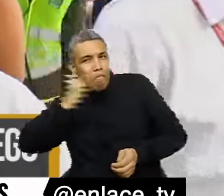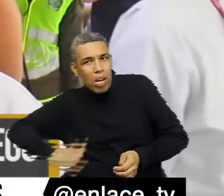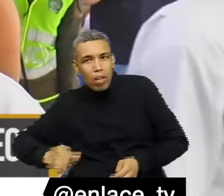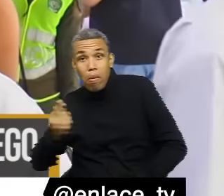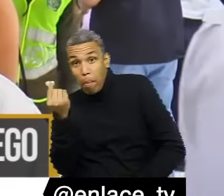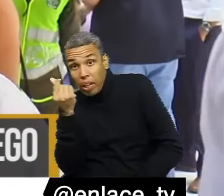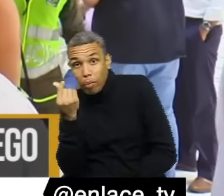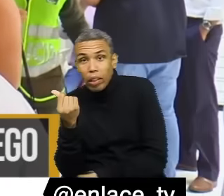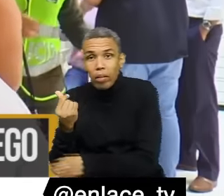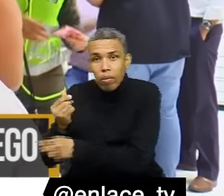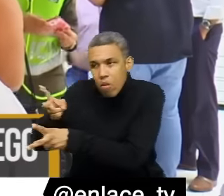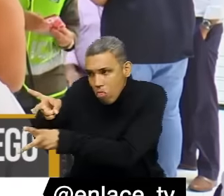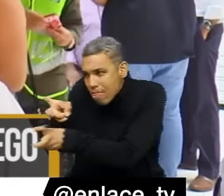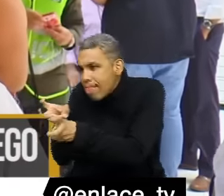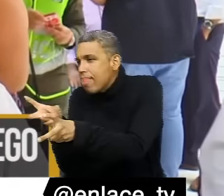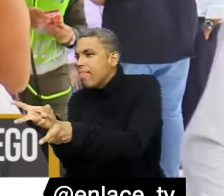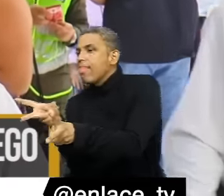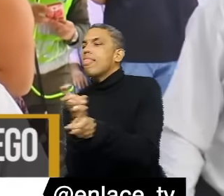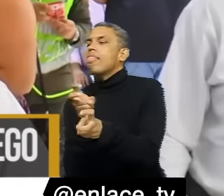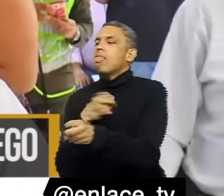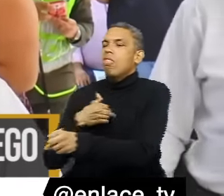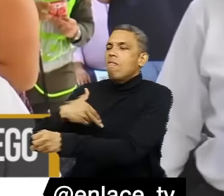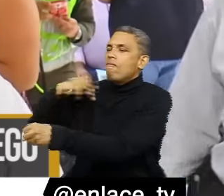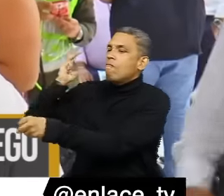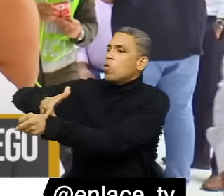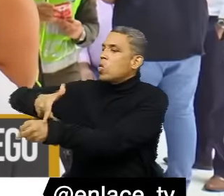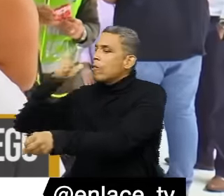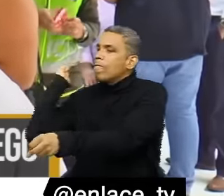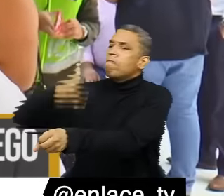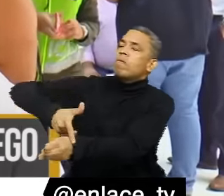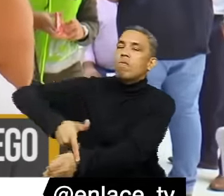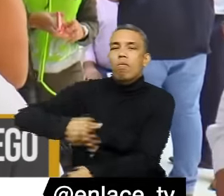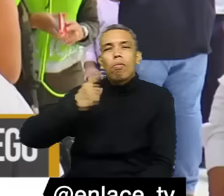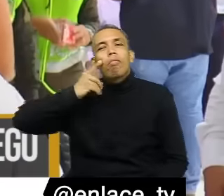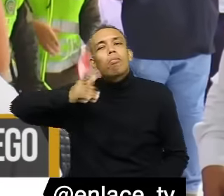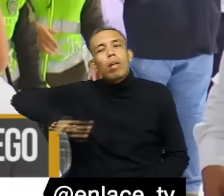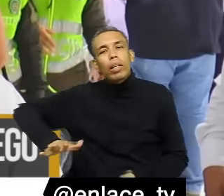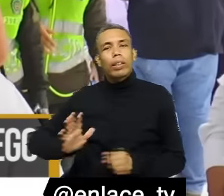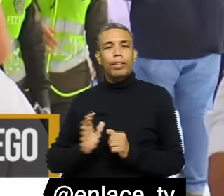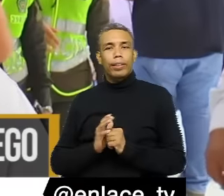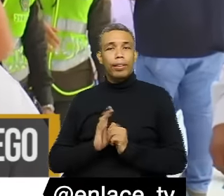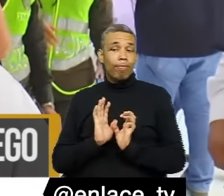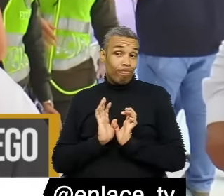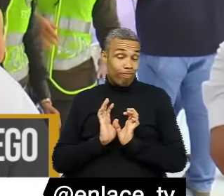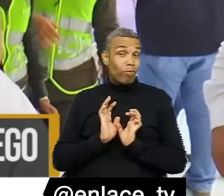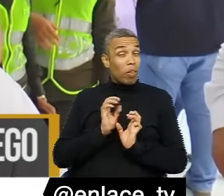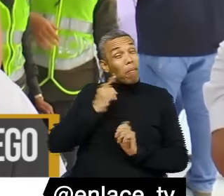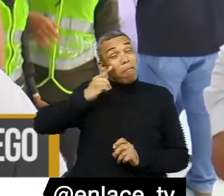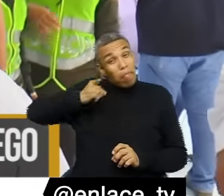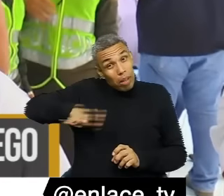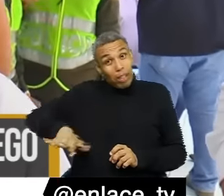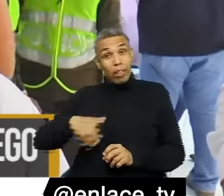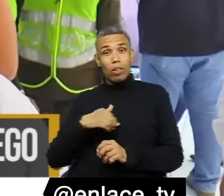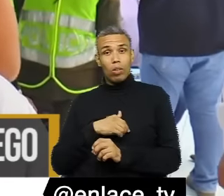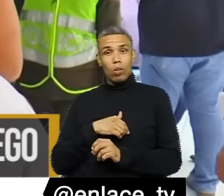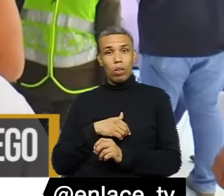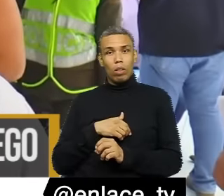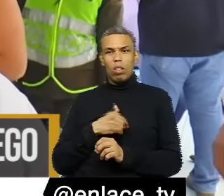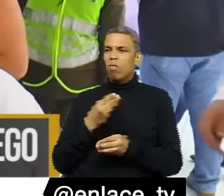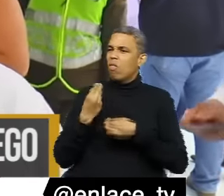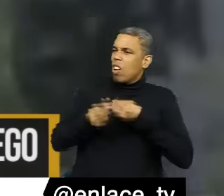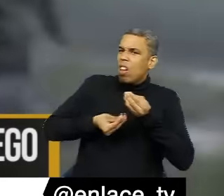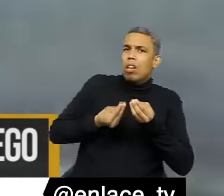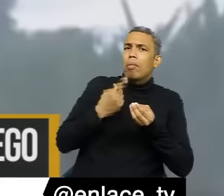la investigación, pero lo cierto es que Bolívar no hace parte de la zona de concentración y por lo tanto la gran inquietud es qué hacían ellos en